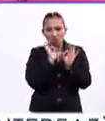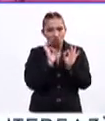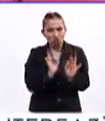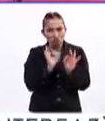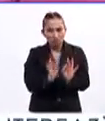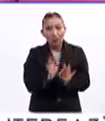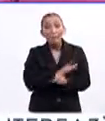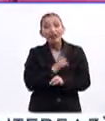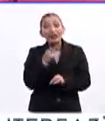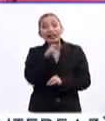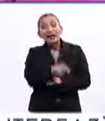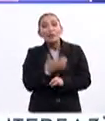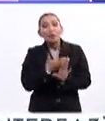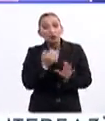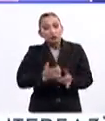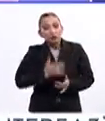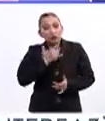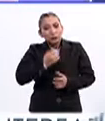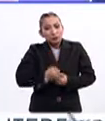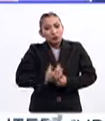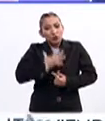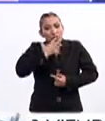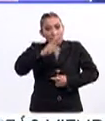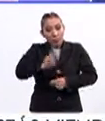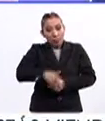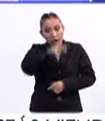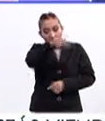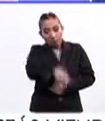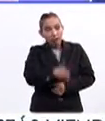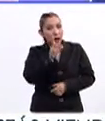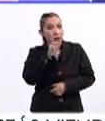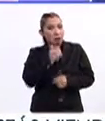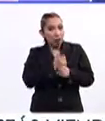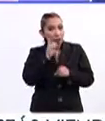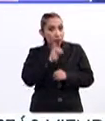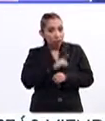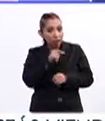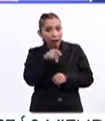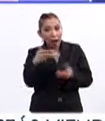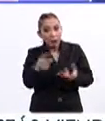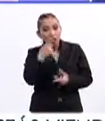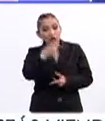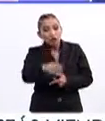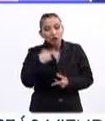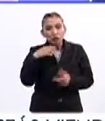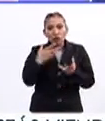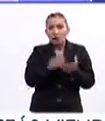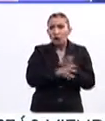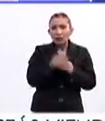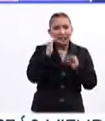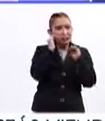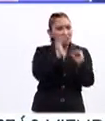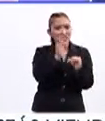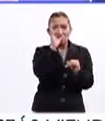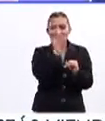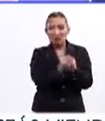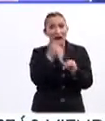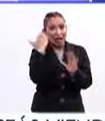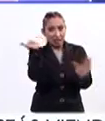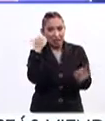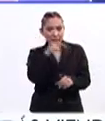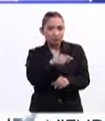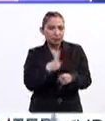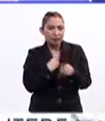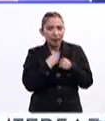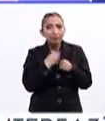cual, porque es muy inspirador. Realmente lo que ella hizo con los recursos limitados en su